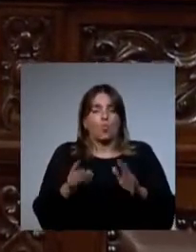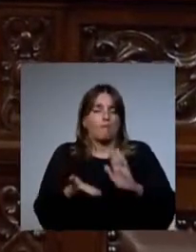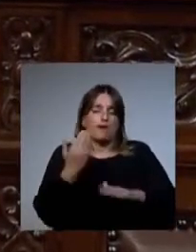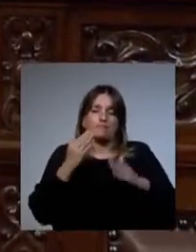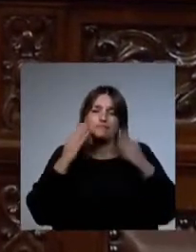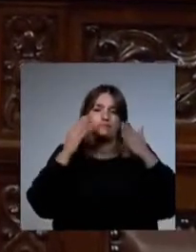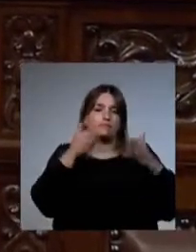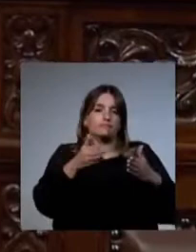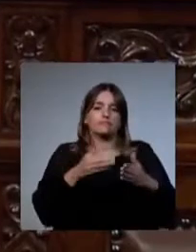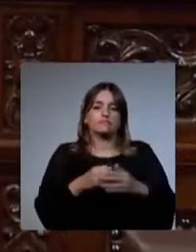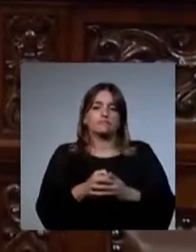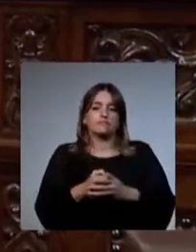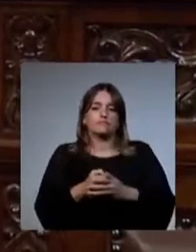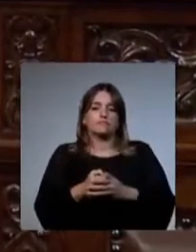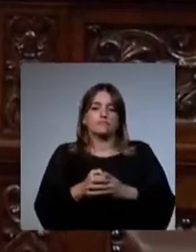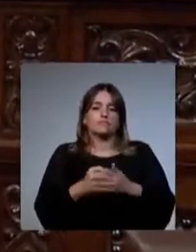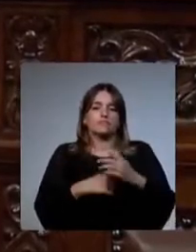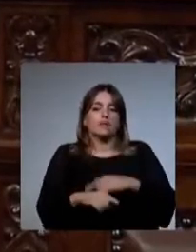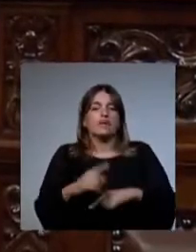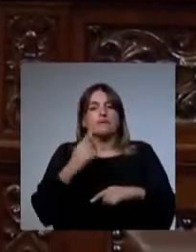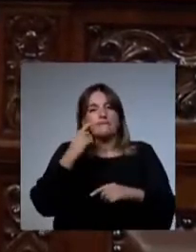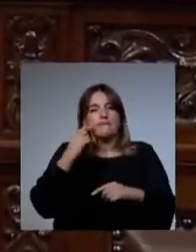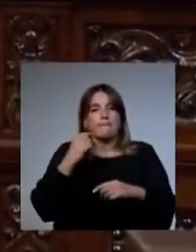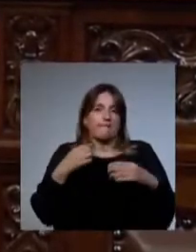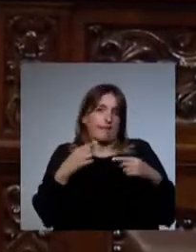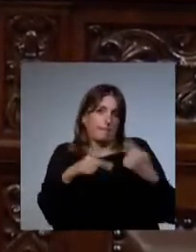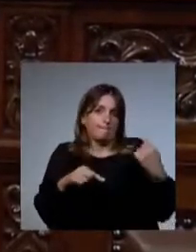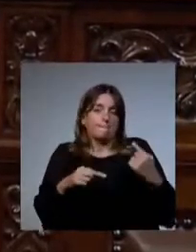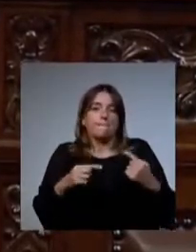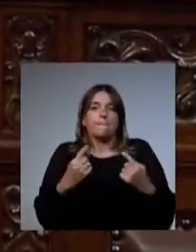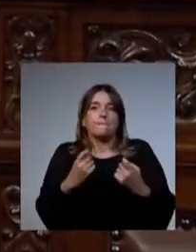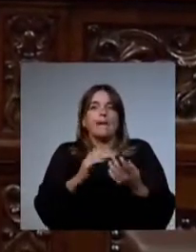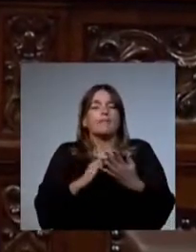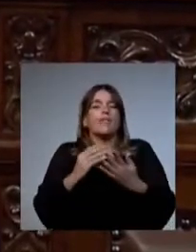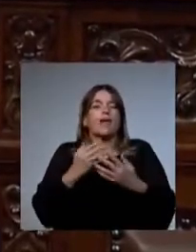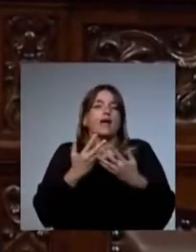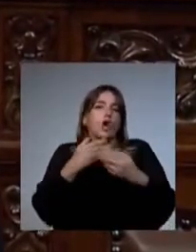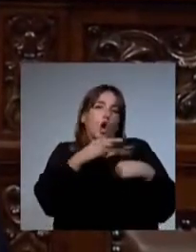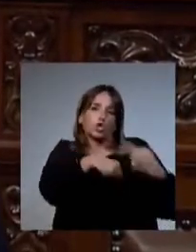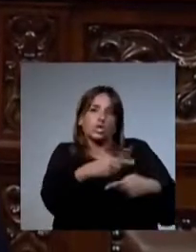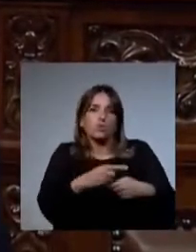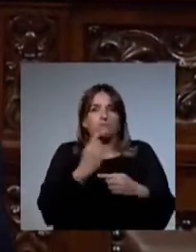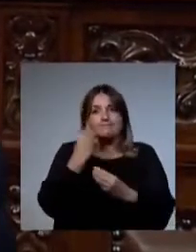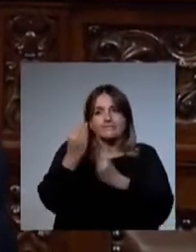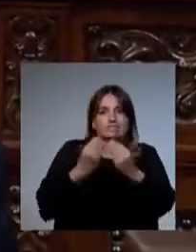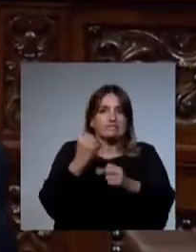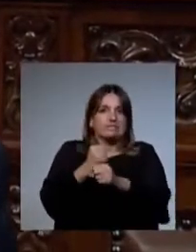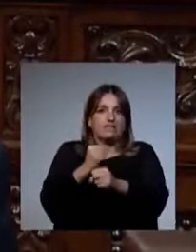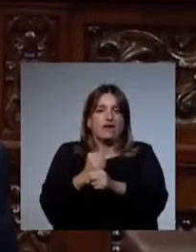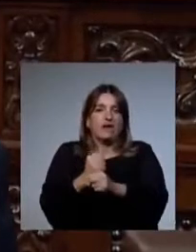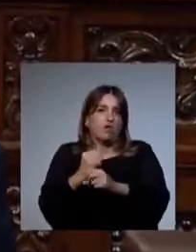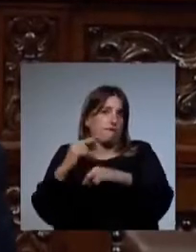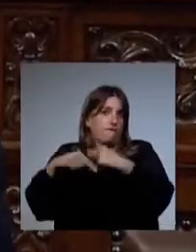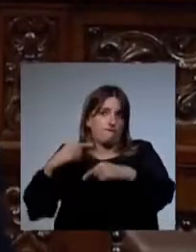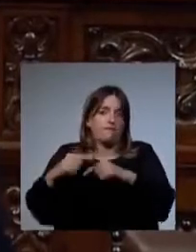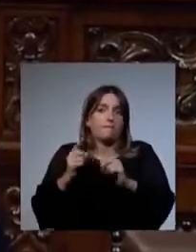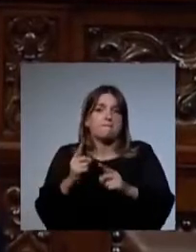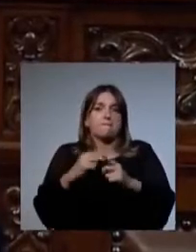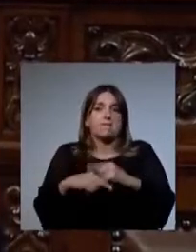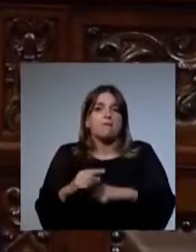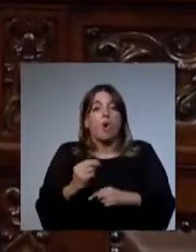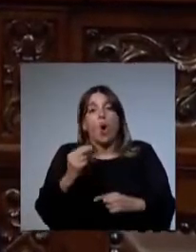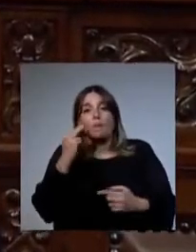centrados en las medidas necesarias para sostener los puestos de trabajo y asistir a aquellos con problemas